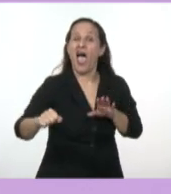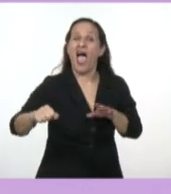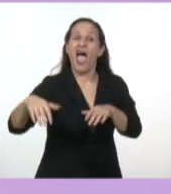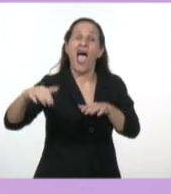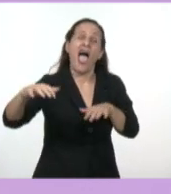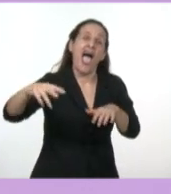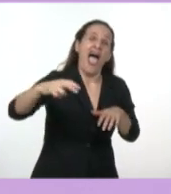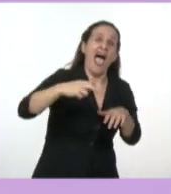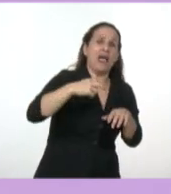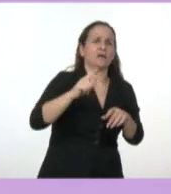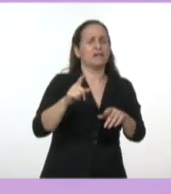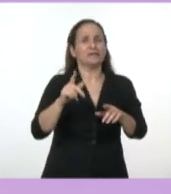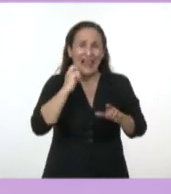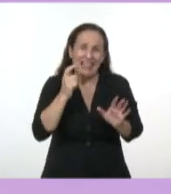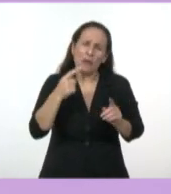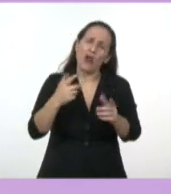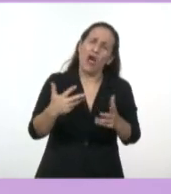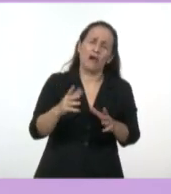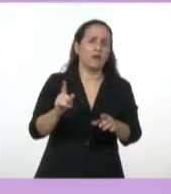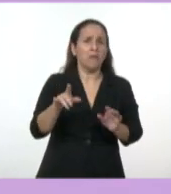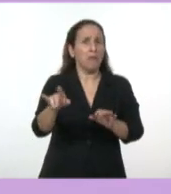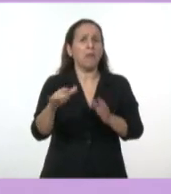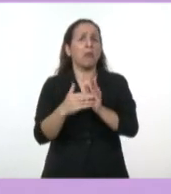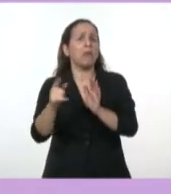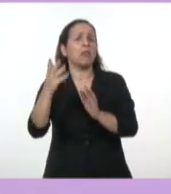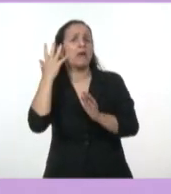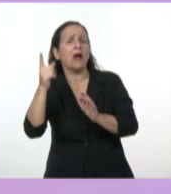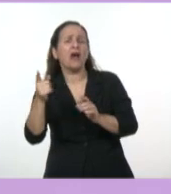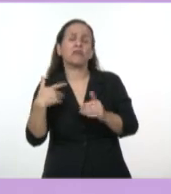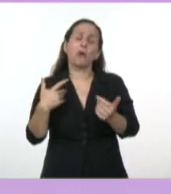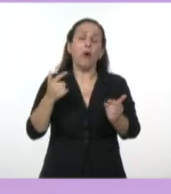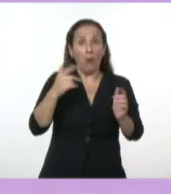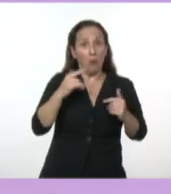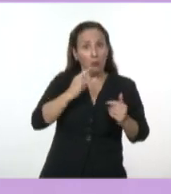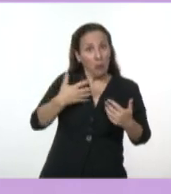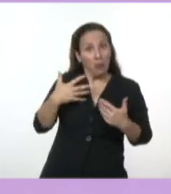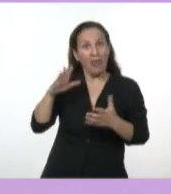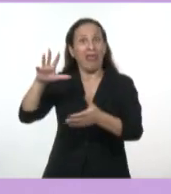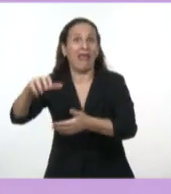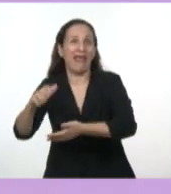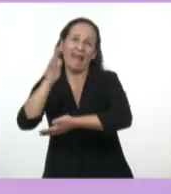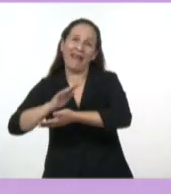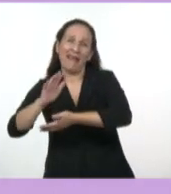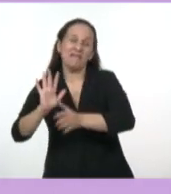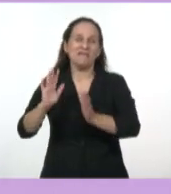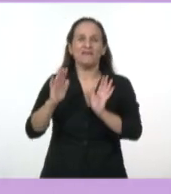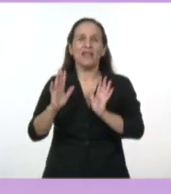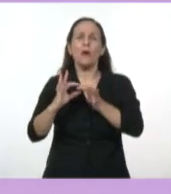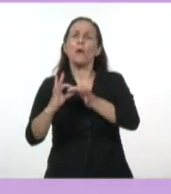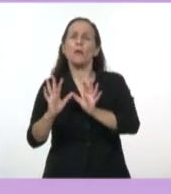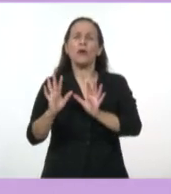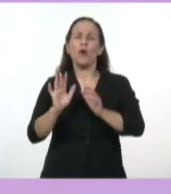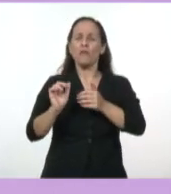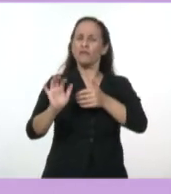pero a veces es medio cansador, sino que cuando él quiere te viene a buscar, vos si querés lo podés ir a buscar. Me gusta ese vínculo, un poco distante,